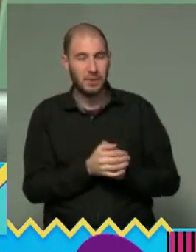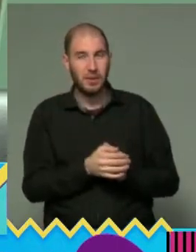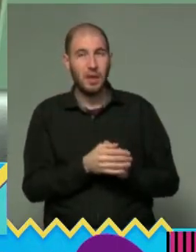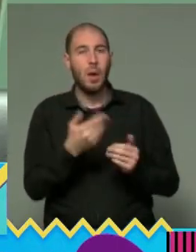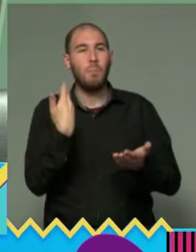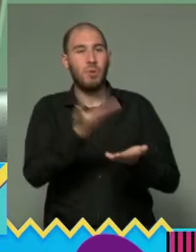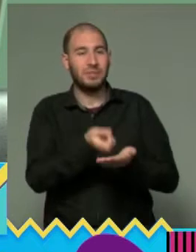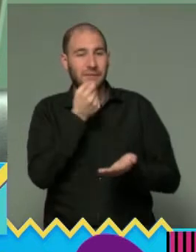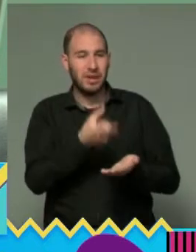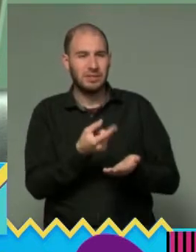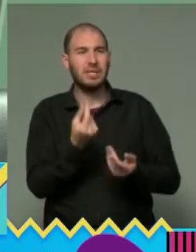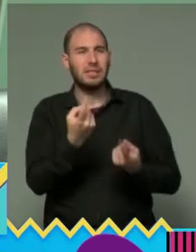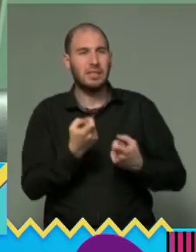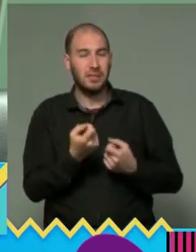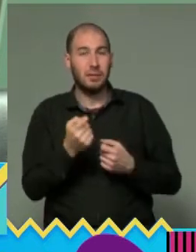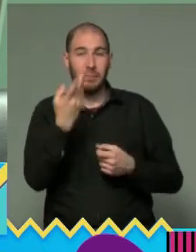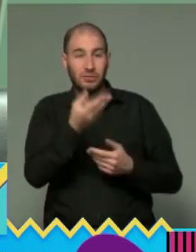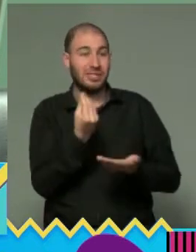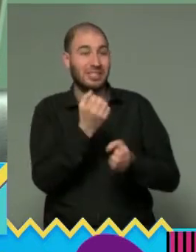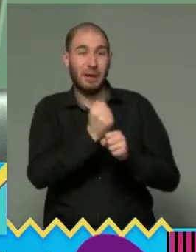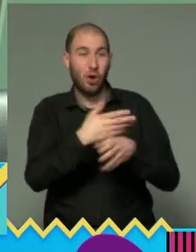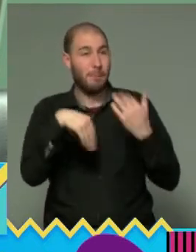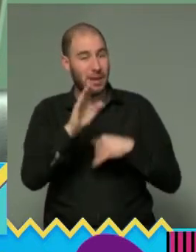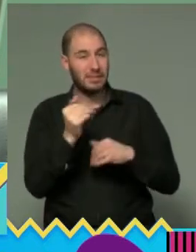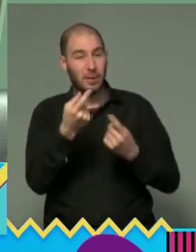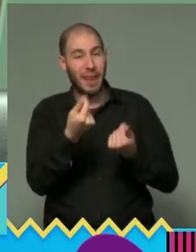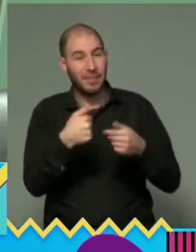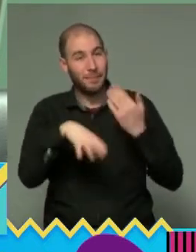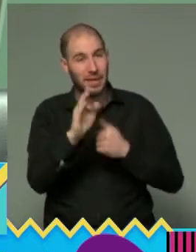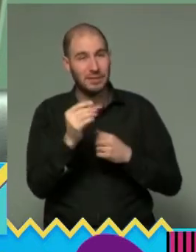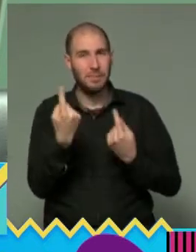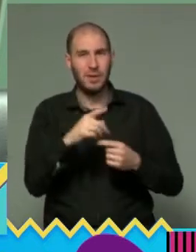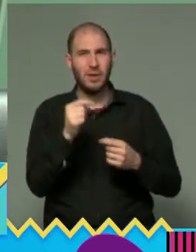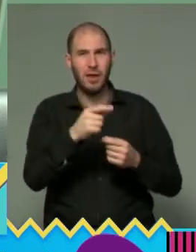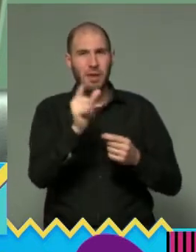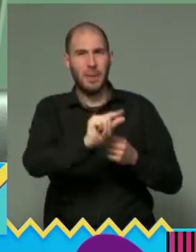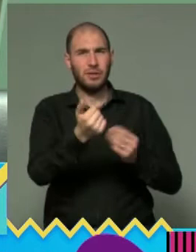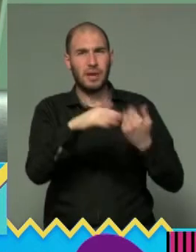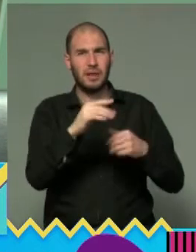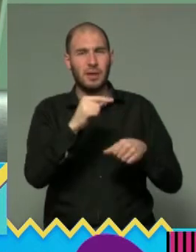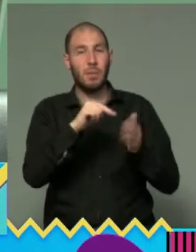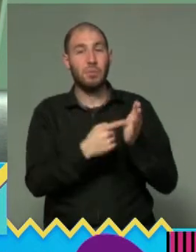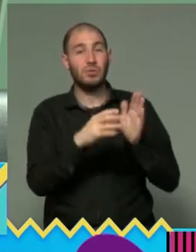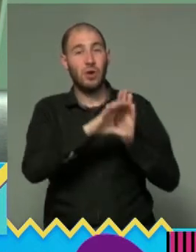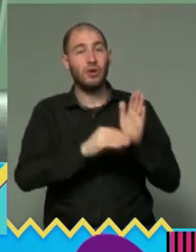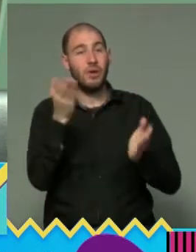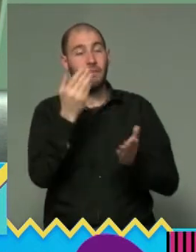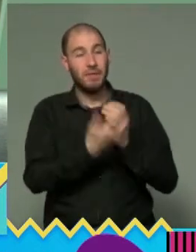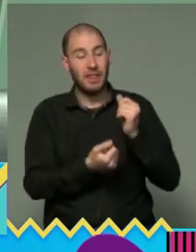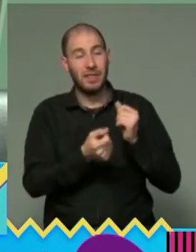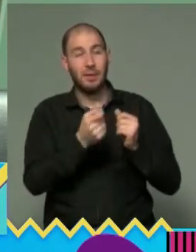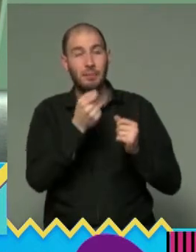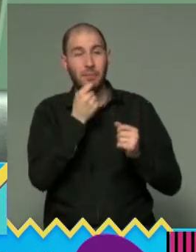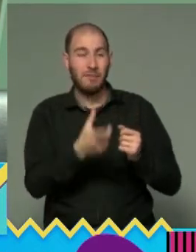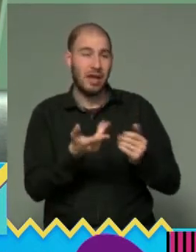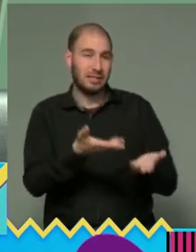la propuesta muy fácil. ¿Qué necesitas? Necesitas más personal. Y necesitas más recursos. Lo que pasa es que es mucho más barato modificar un artículo de código de faltas, chicos. Vamos a decir las